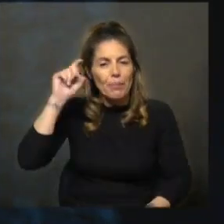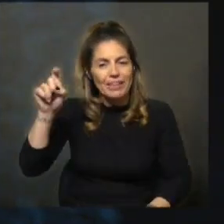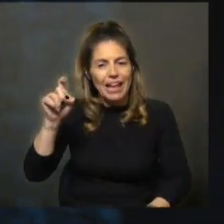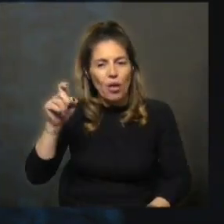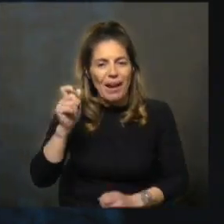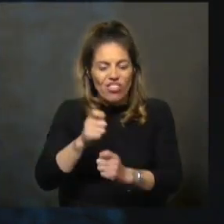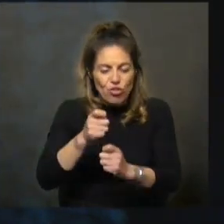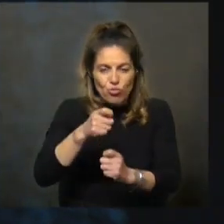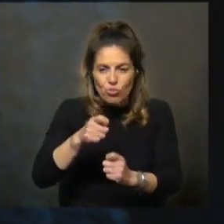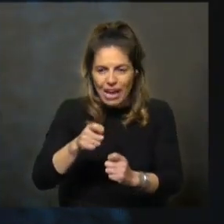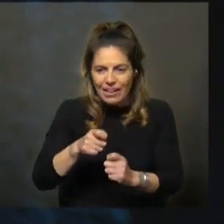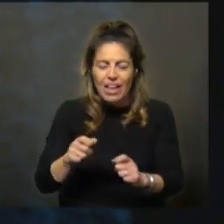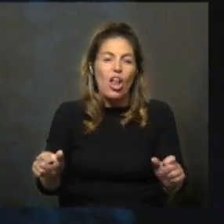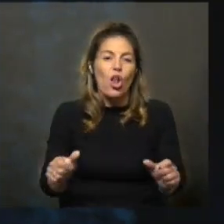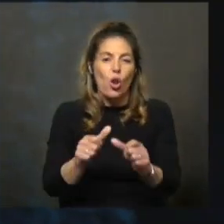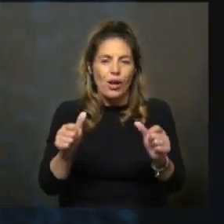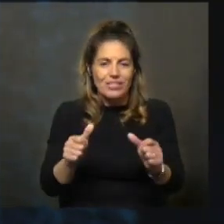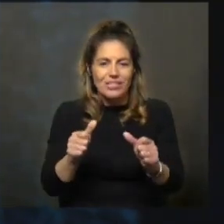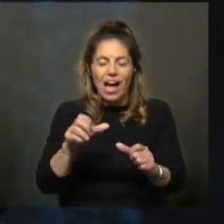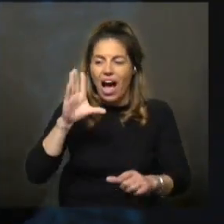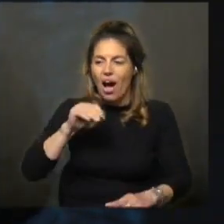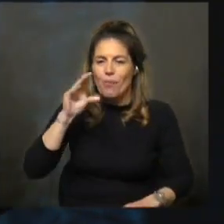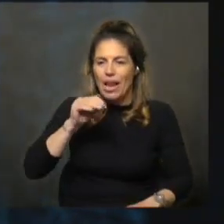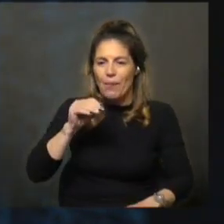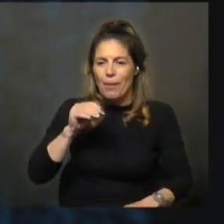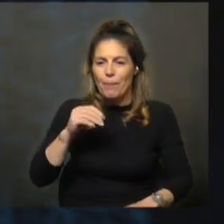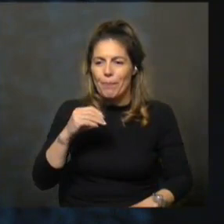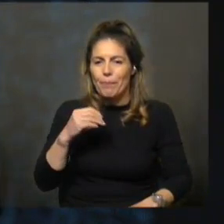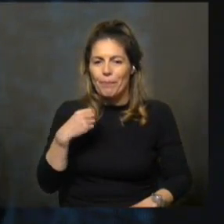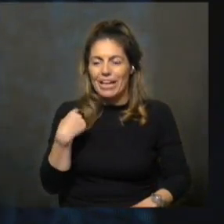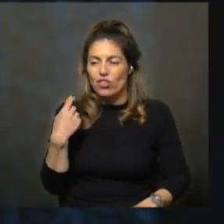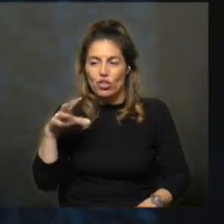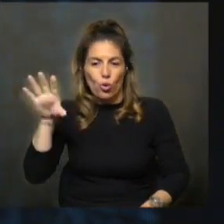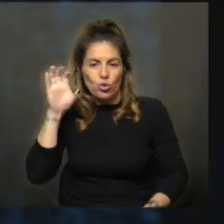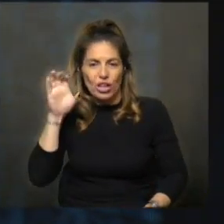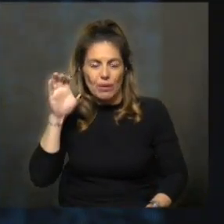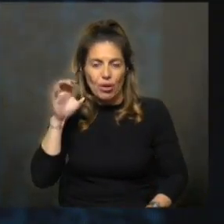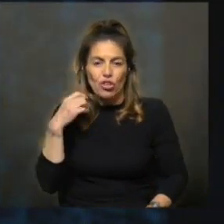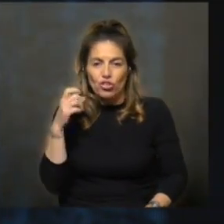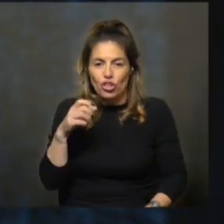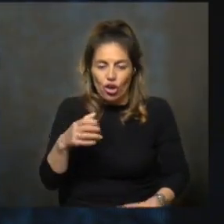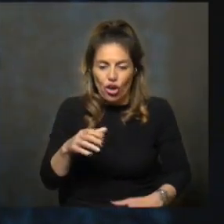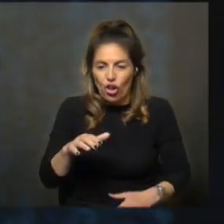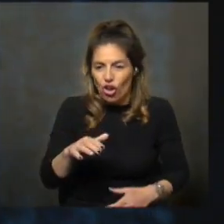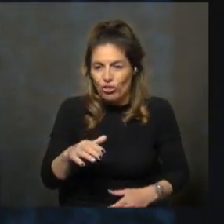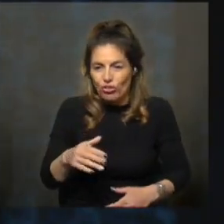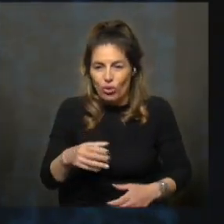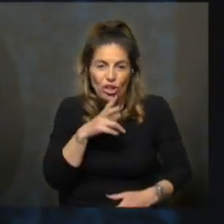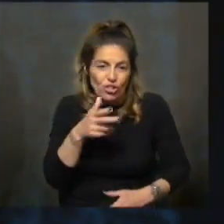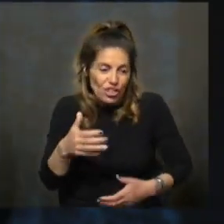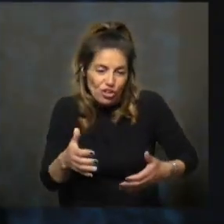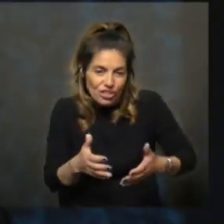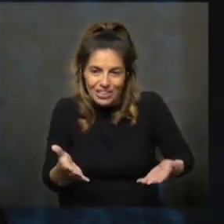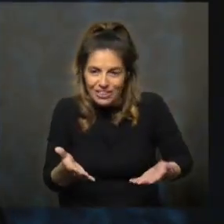torturar eso lo hacían en voz alta y nosotros pasando alrededor con los niños chiquititos este bueno esa